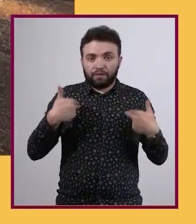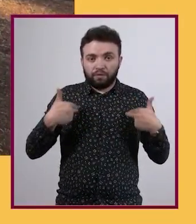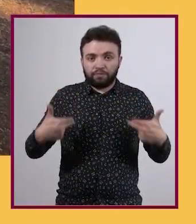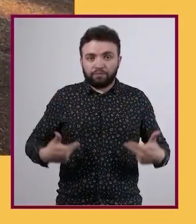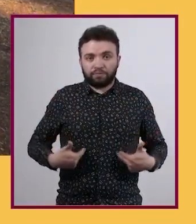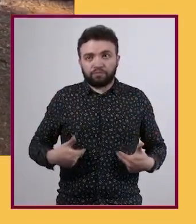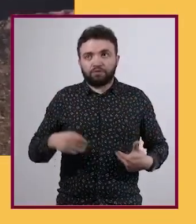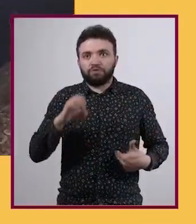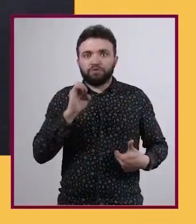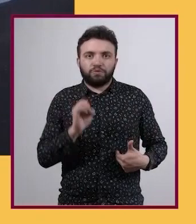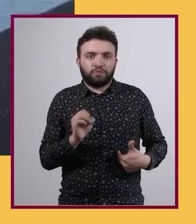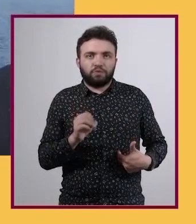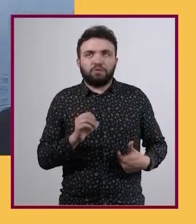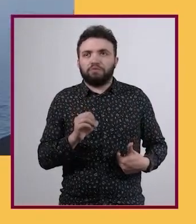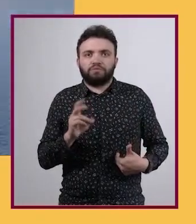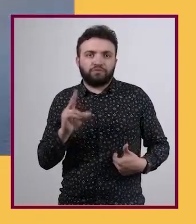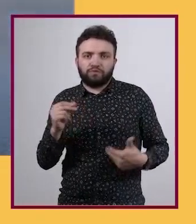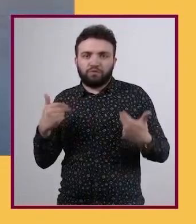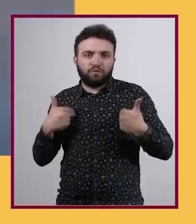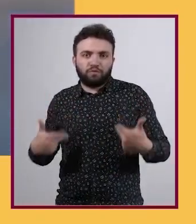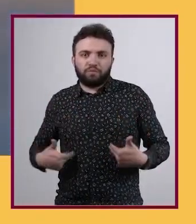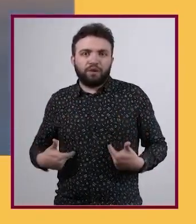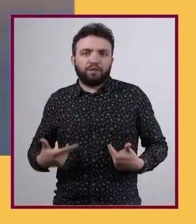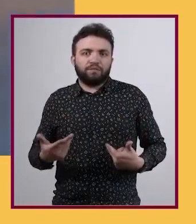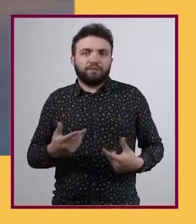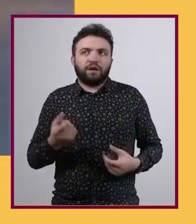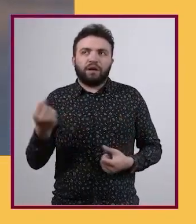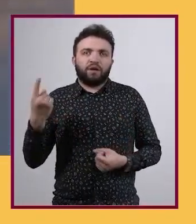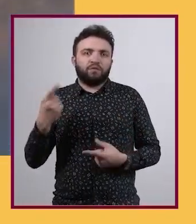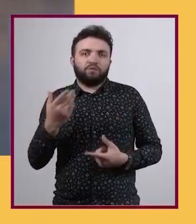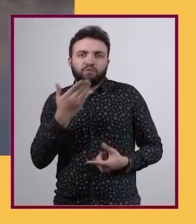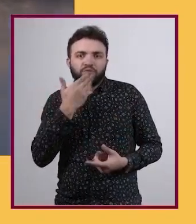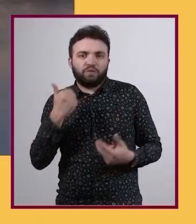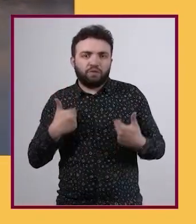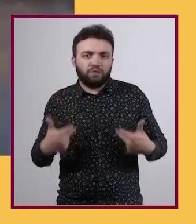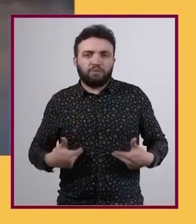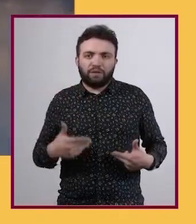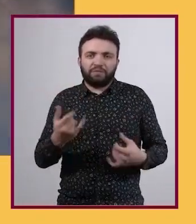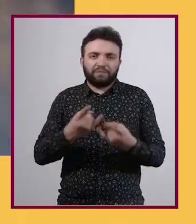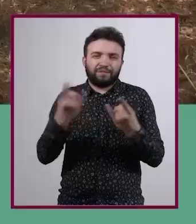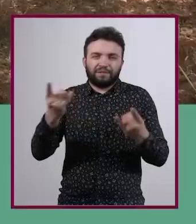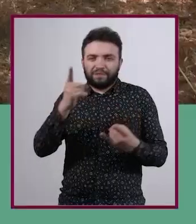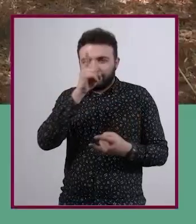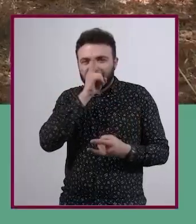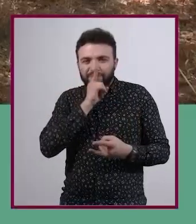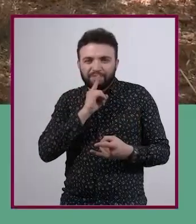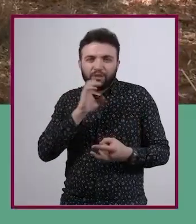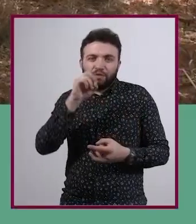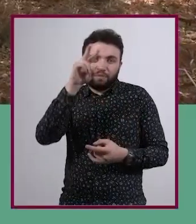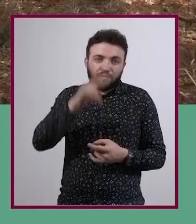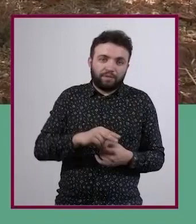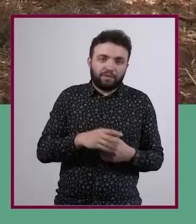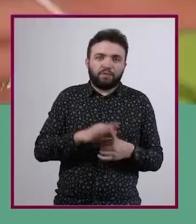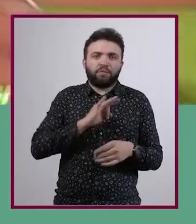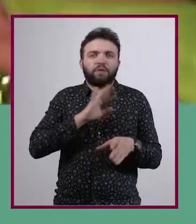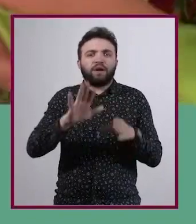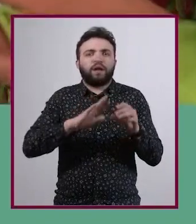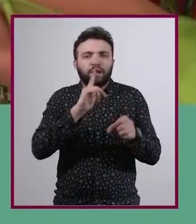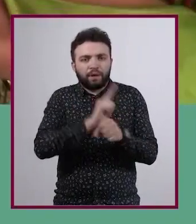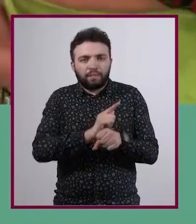no humanos, pueden ser personajes míticos también, pueden ser animales, pueden ser personajes